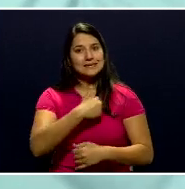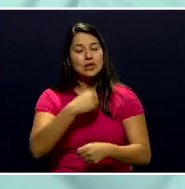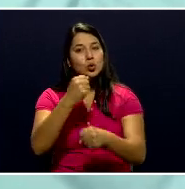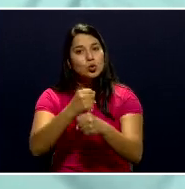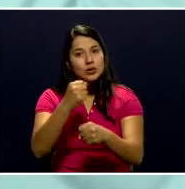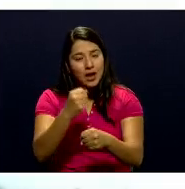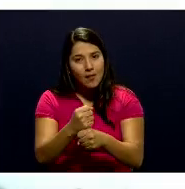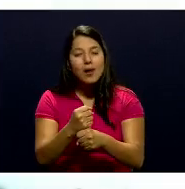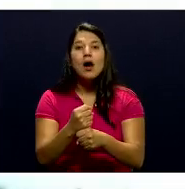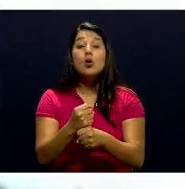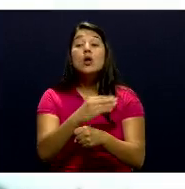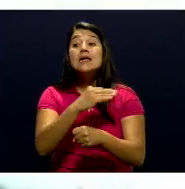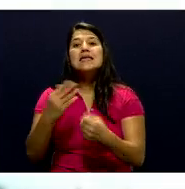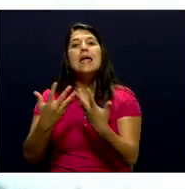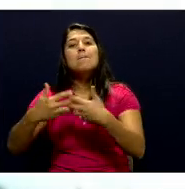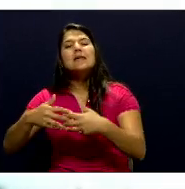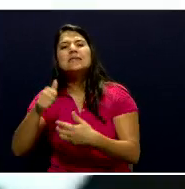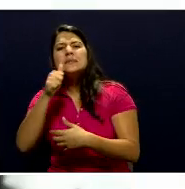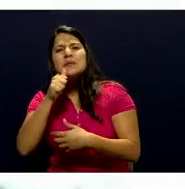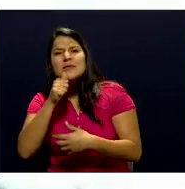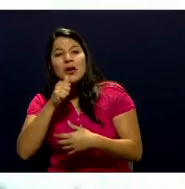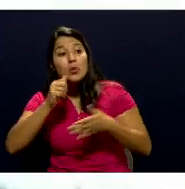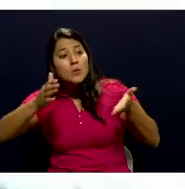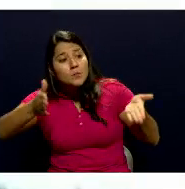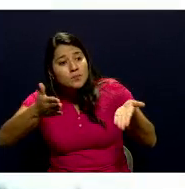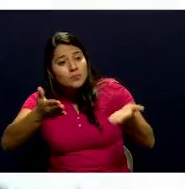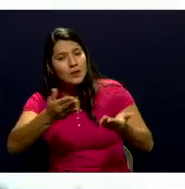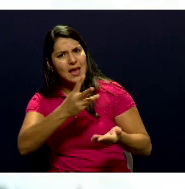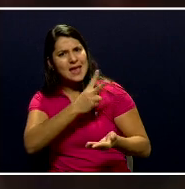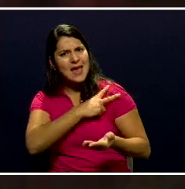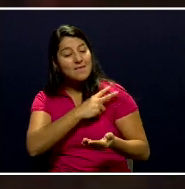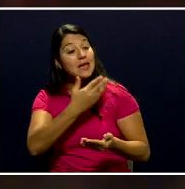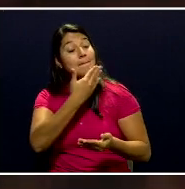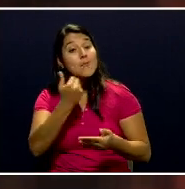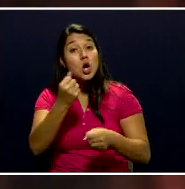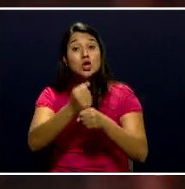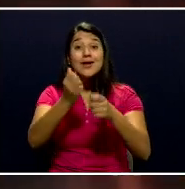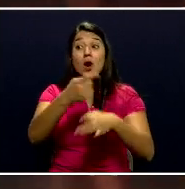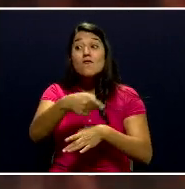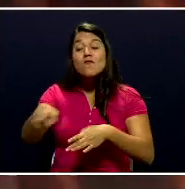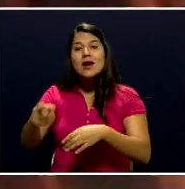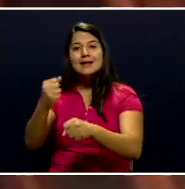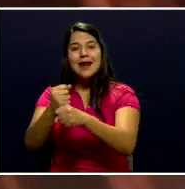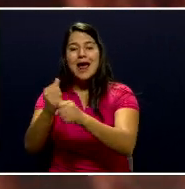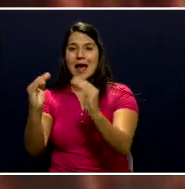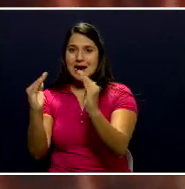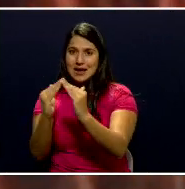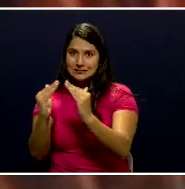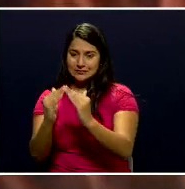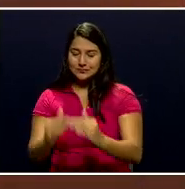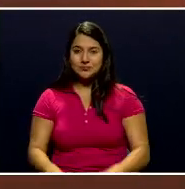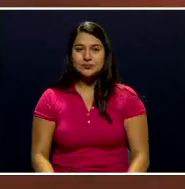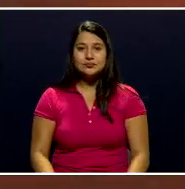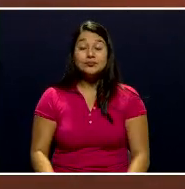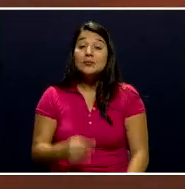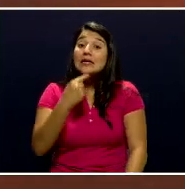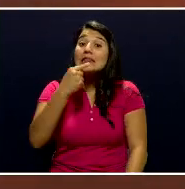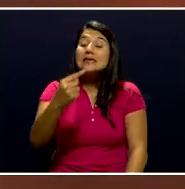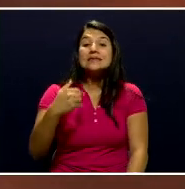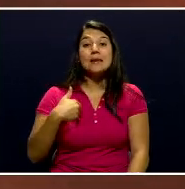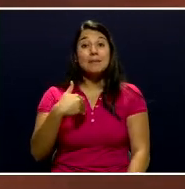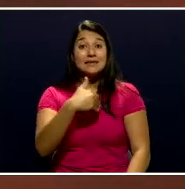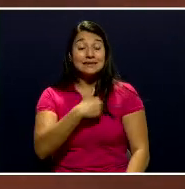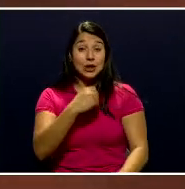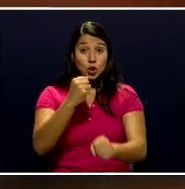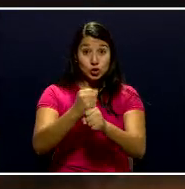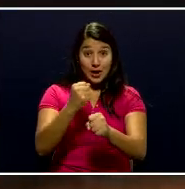y las empresas privadas han incentivado a los patronos a que envíen a sus empleados a casa para que trabajen desde este lugar. Según los datos del Ministerio